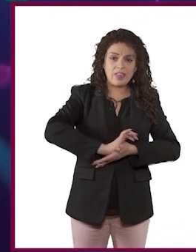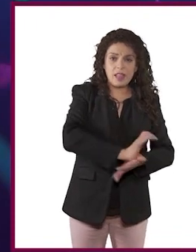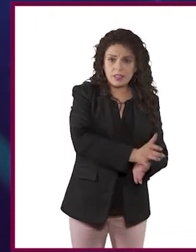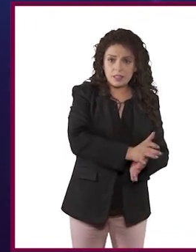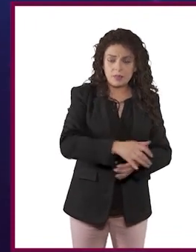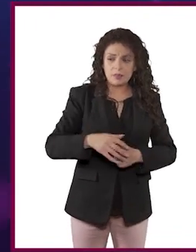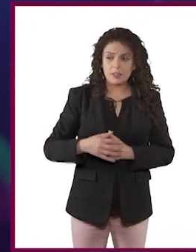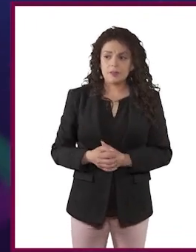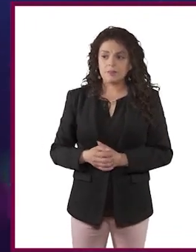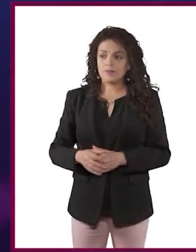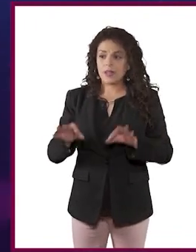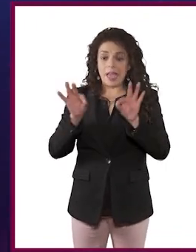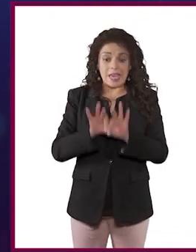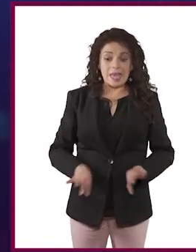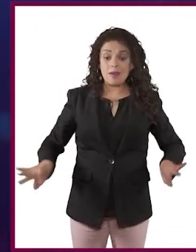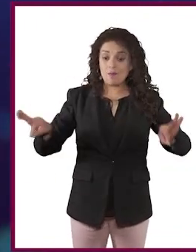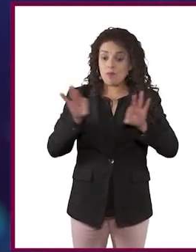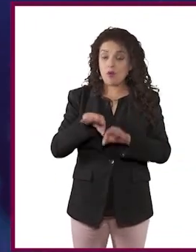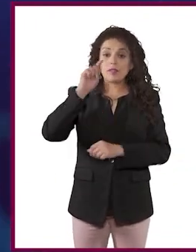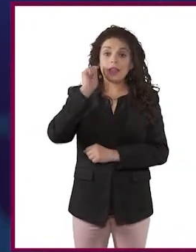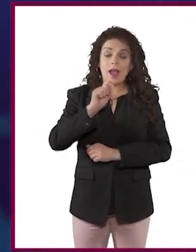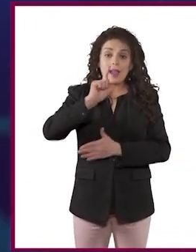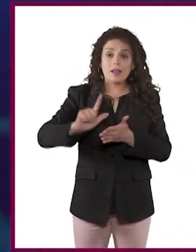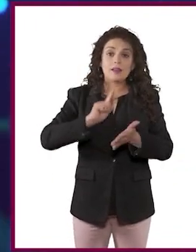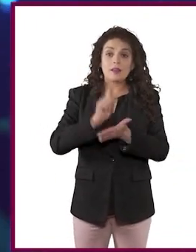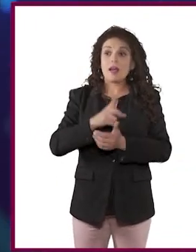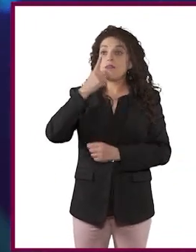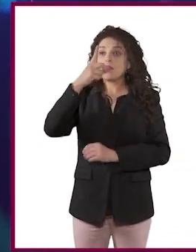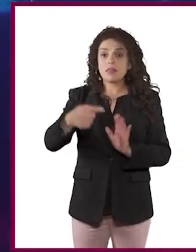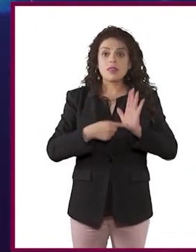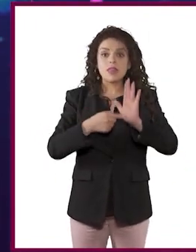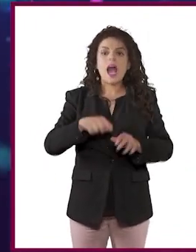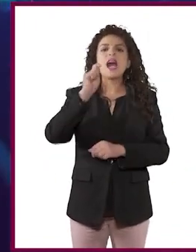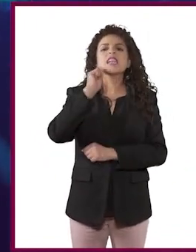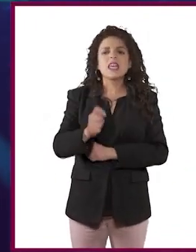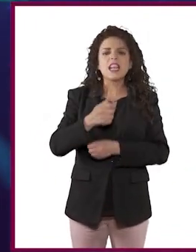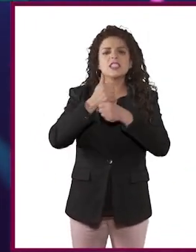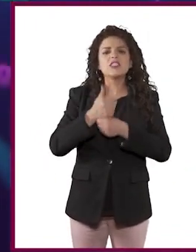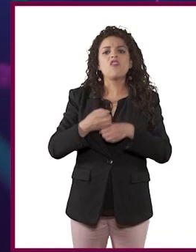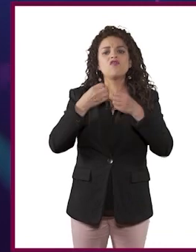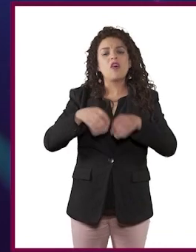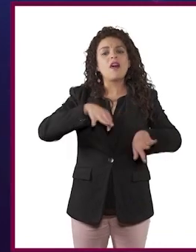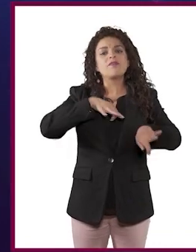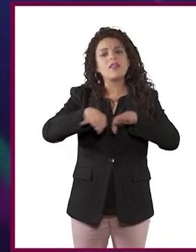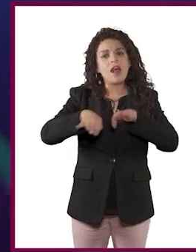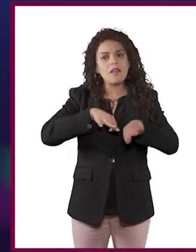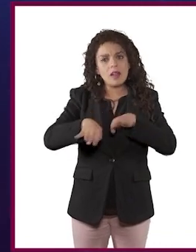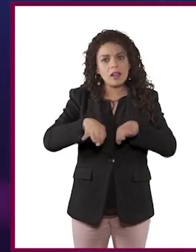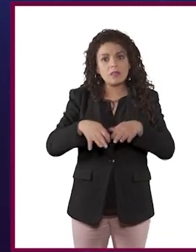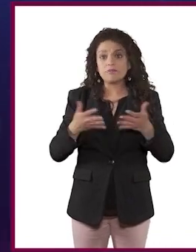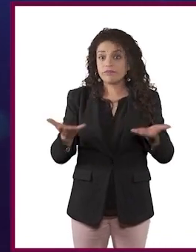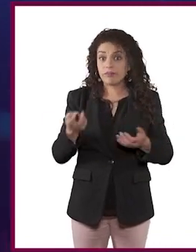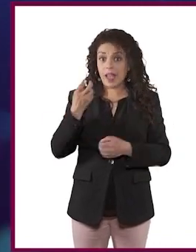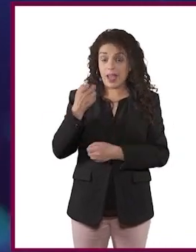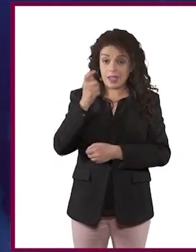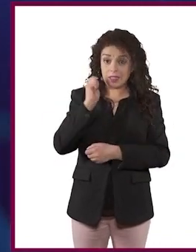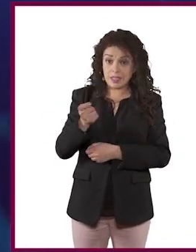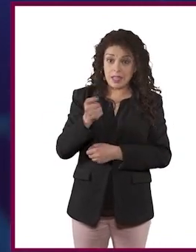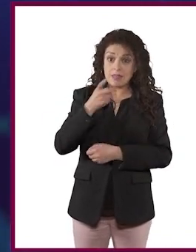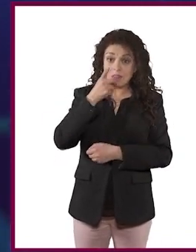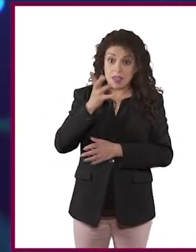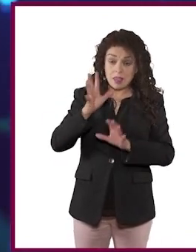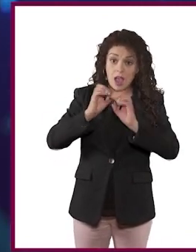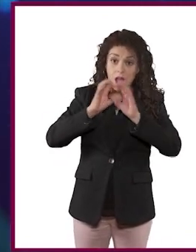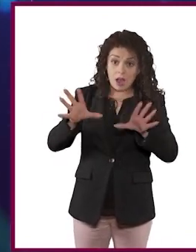Y muy importante, la ley donde se enuncia qué es violencia laboral, porque como tal, violencia laboral